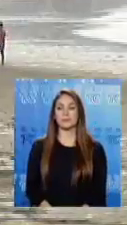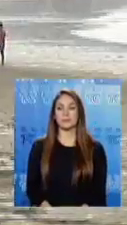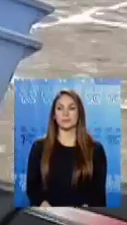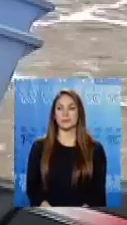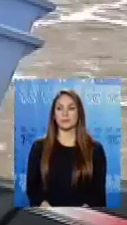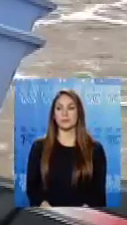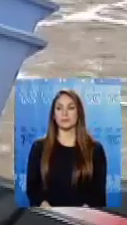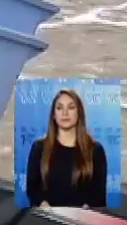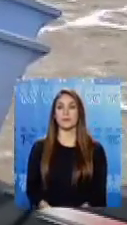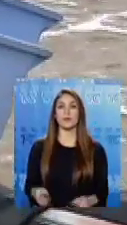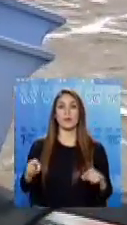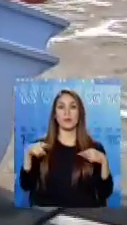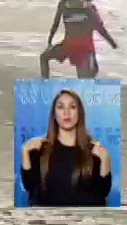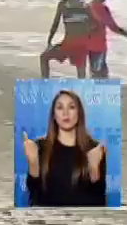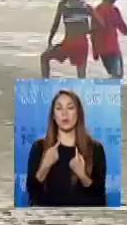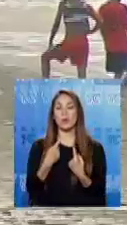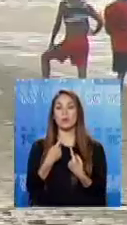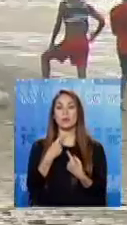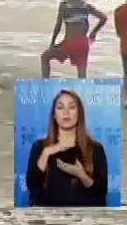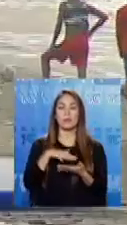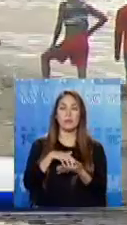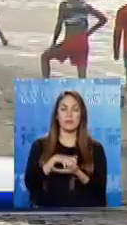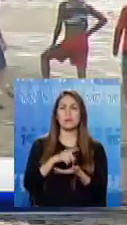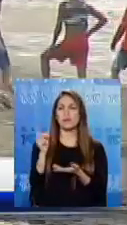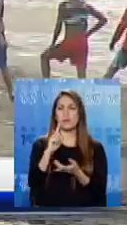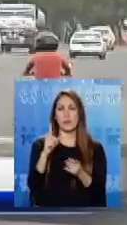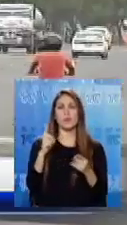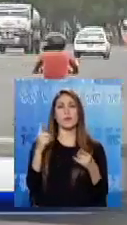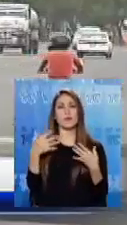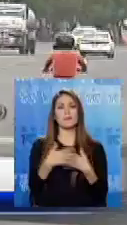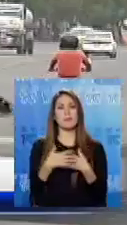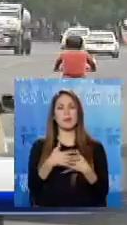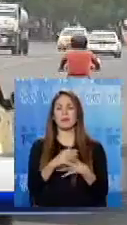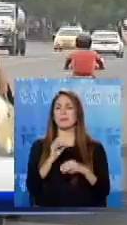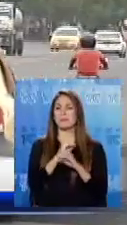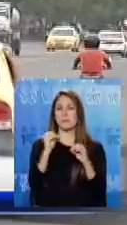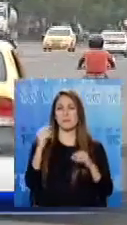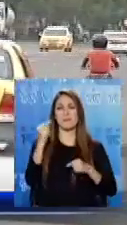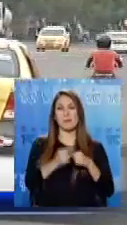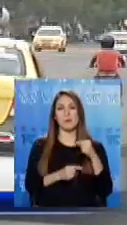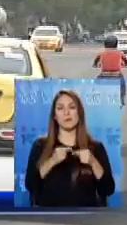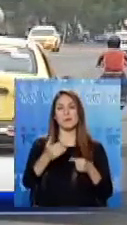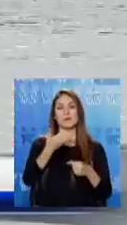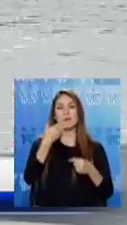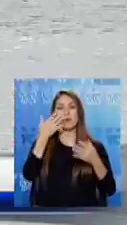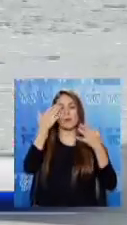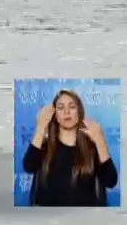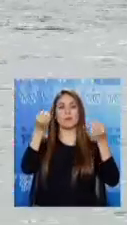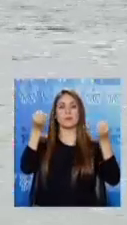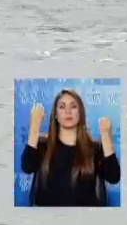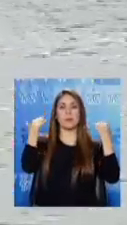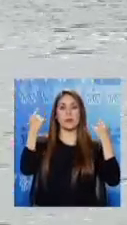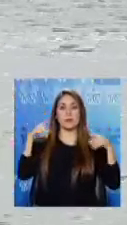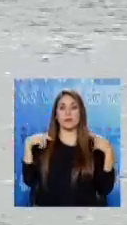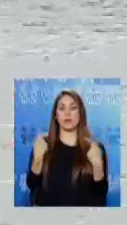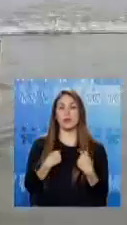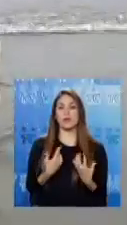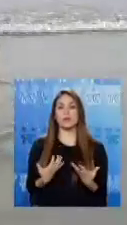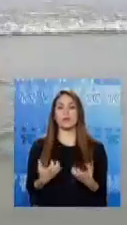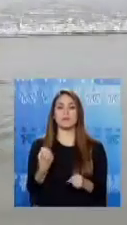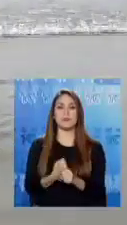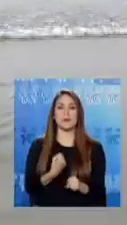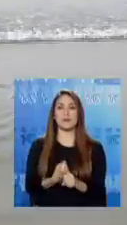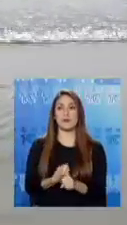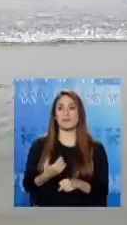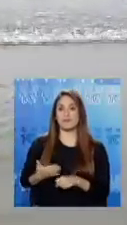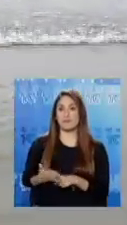Ya nada los puede detener. El temor desaparece con el pasar de los días. La necesidad de trabajar aumenta. Y si la pesca no va